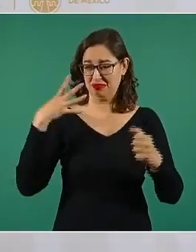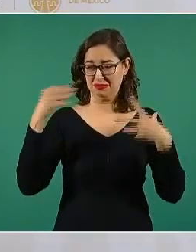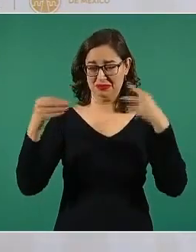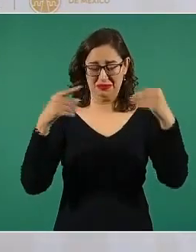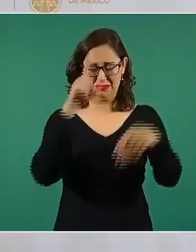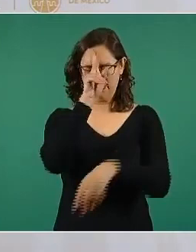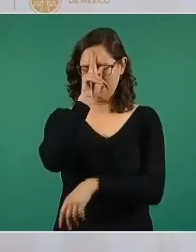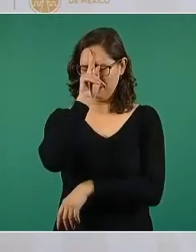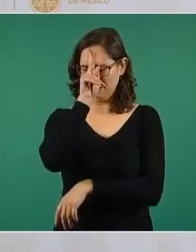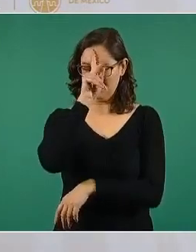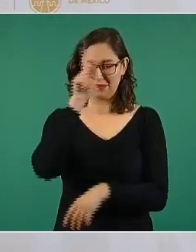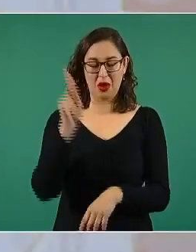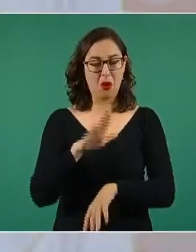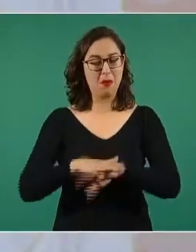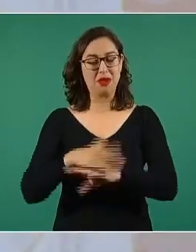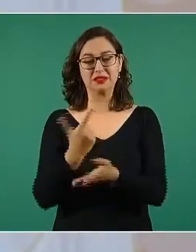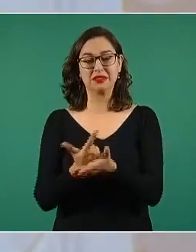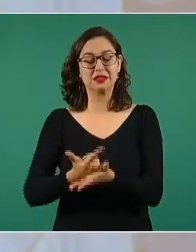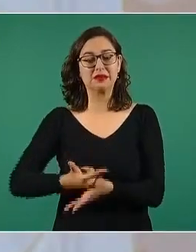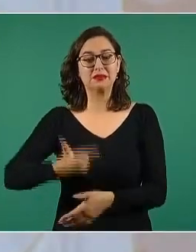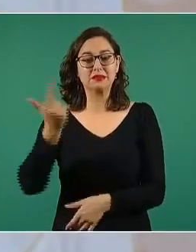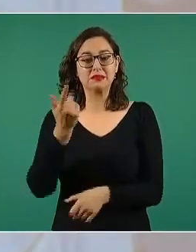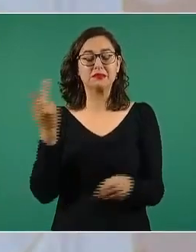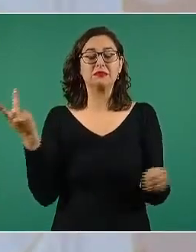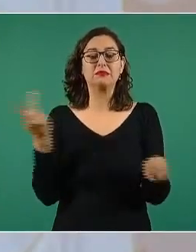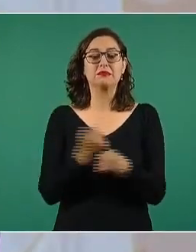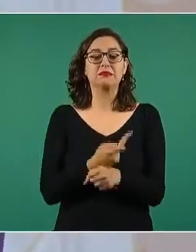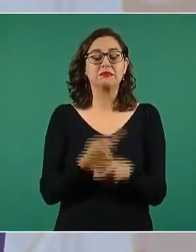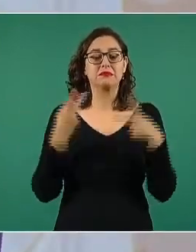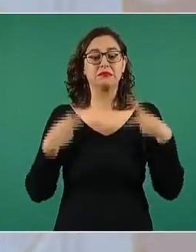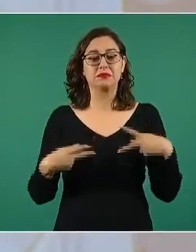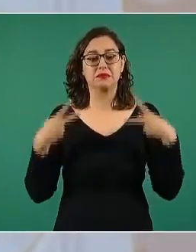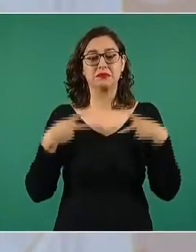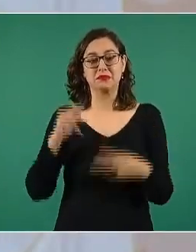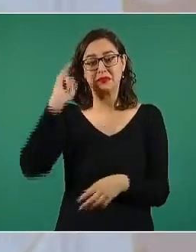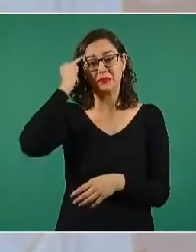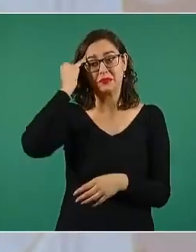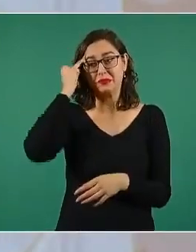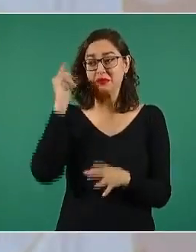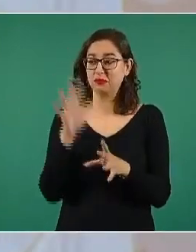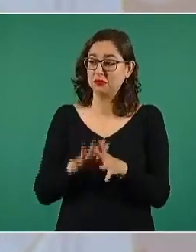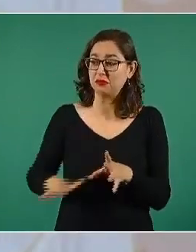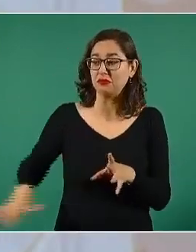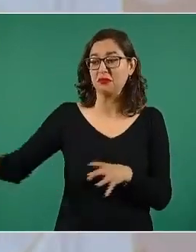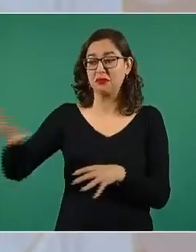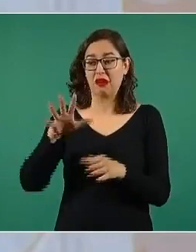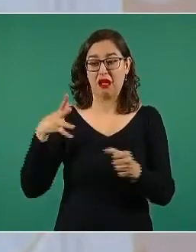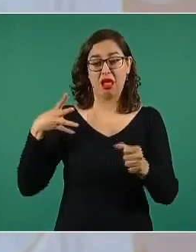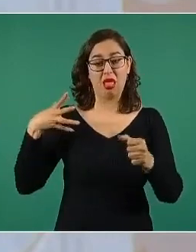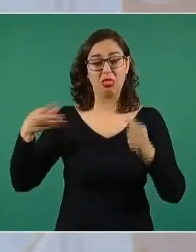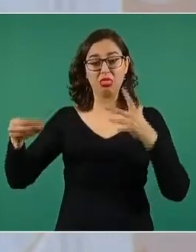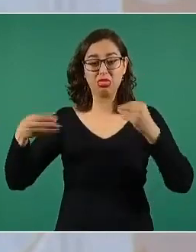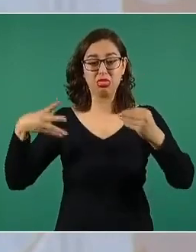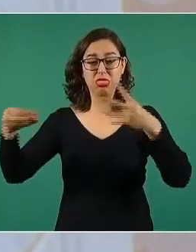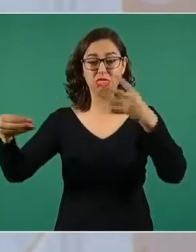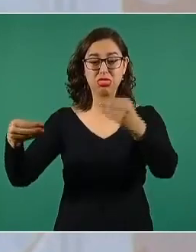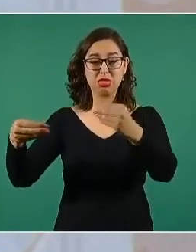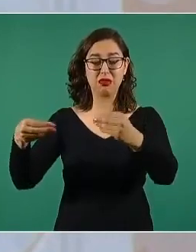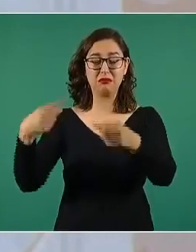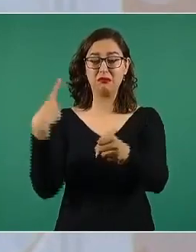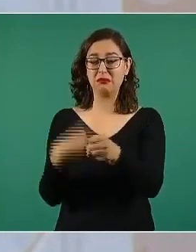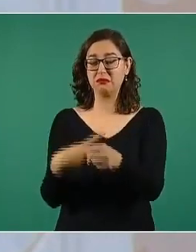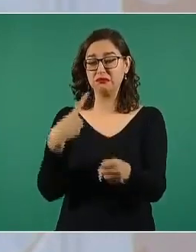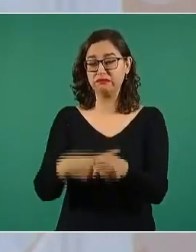lo deseara, la población indígena fue reducida drásticamente por